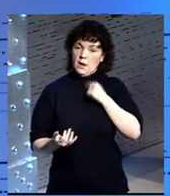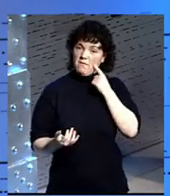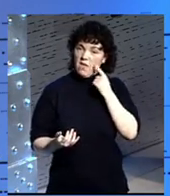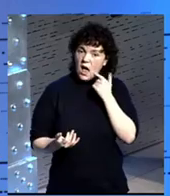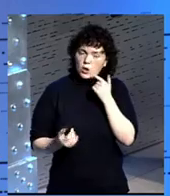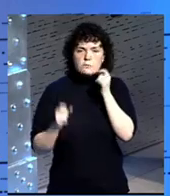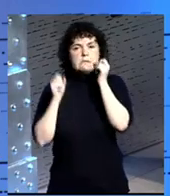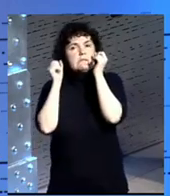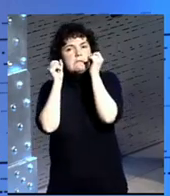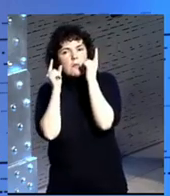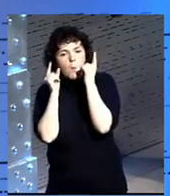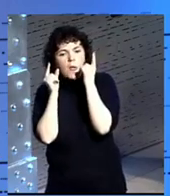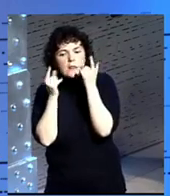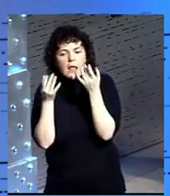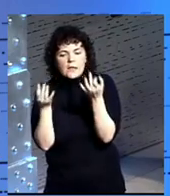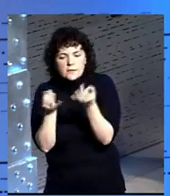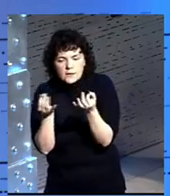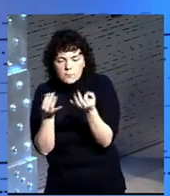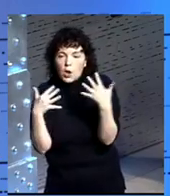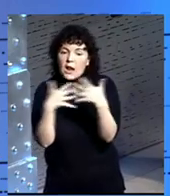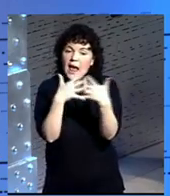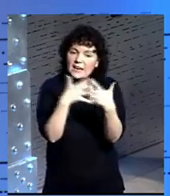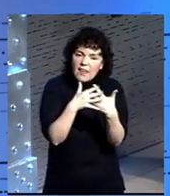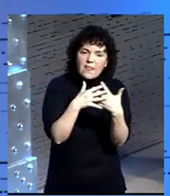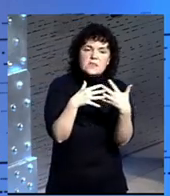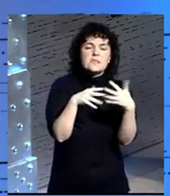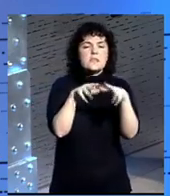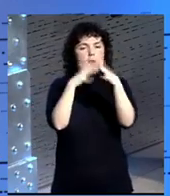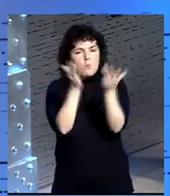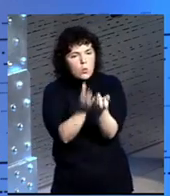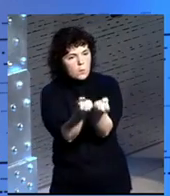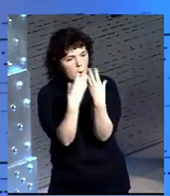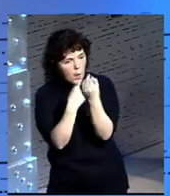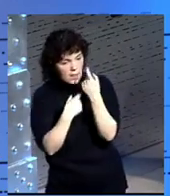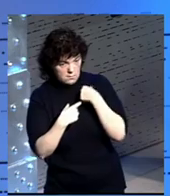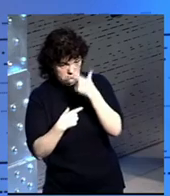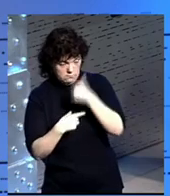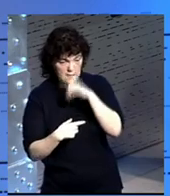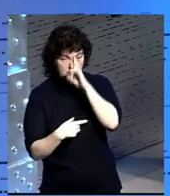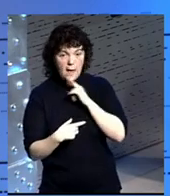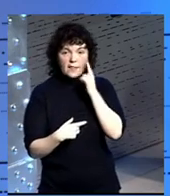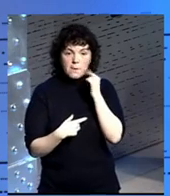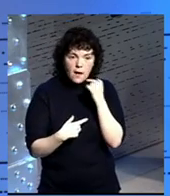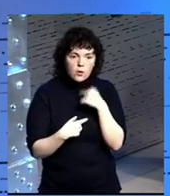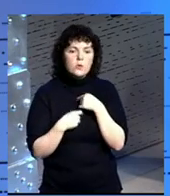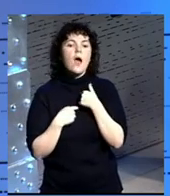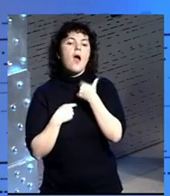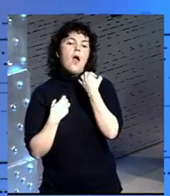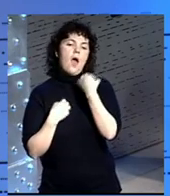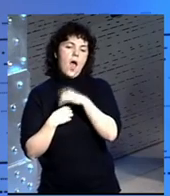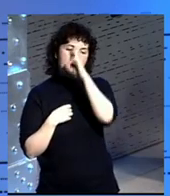cuenta de cómo es a partir de lo que las redes y el mundo le cuenta de él mismo, ¿no? Y es un proceso de